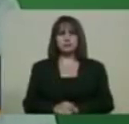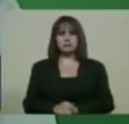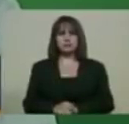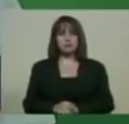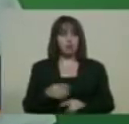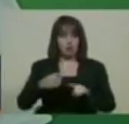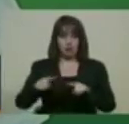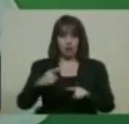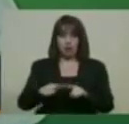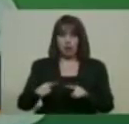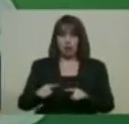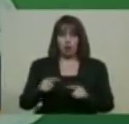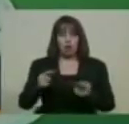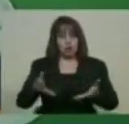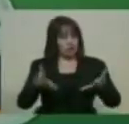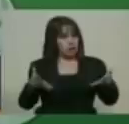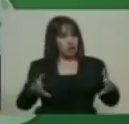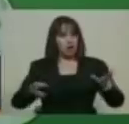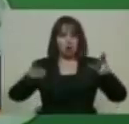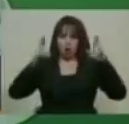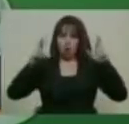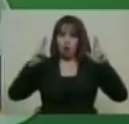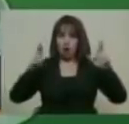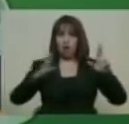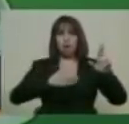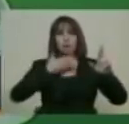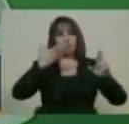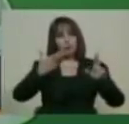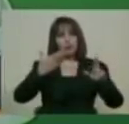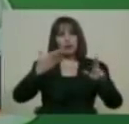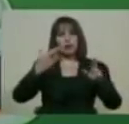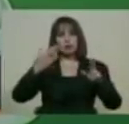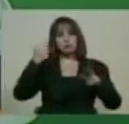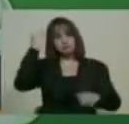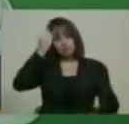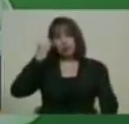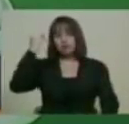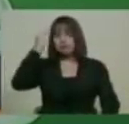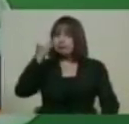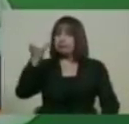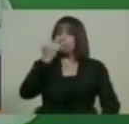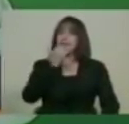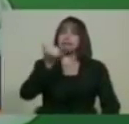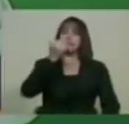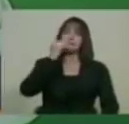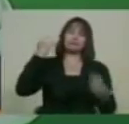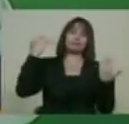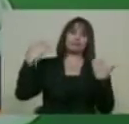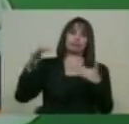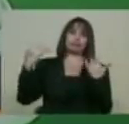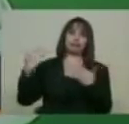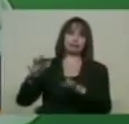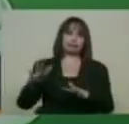El que gane, ojalá tenga capacidad para rectificar los errores garrafales